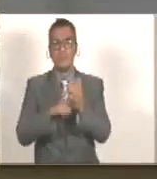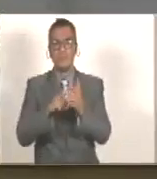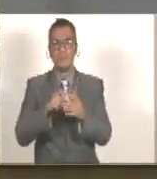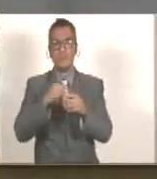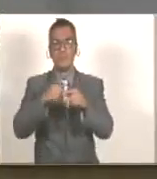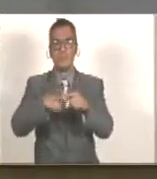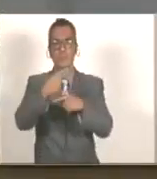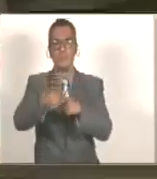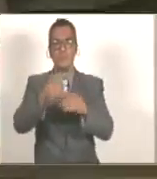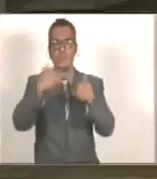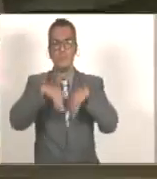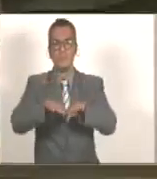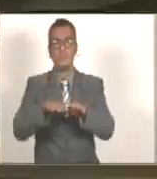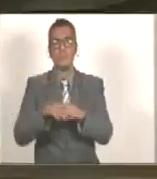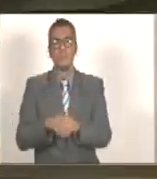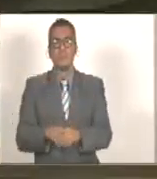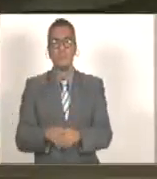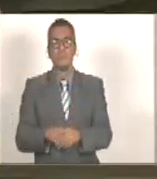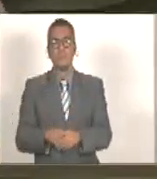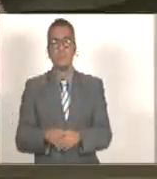Siguiente punto del orden del día, señora secretaria.